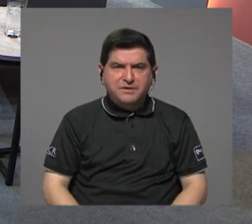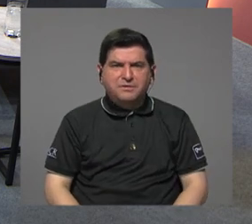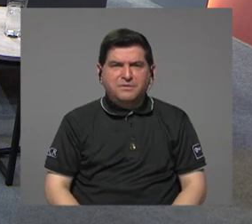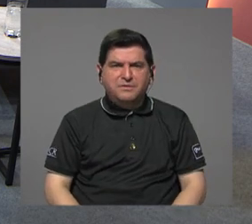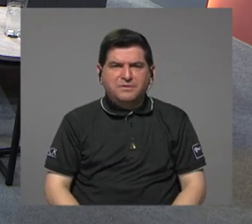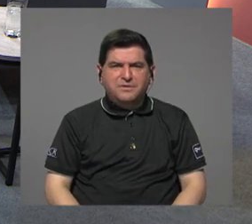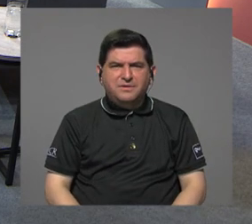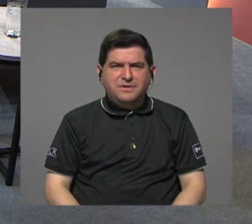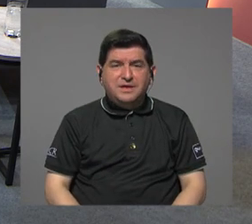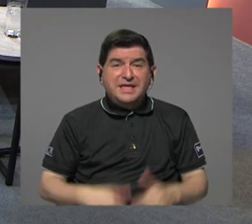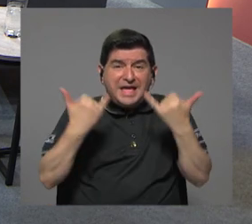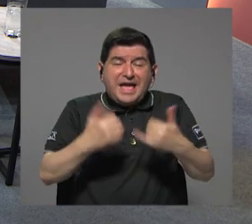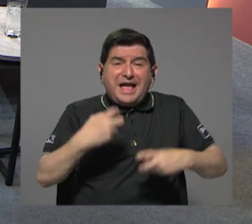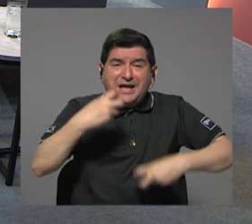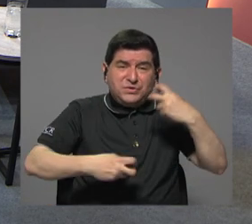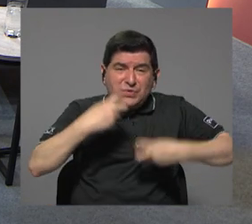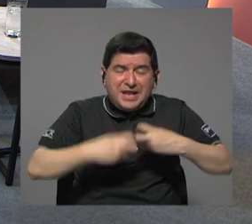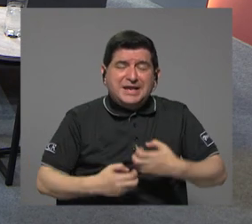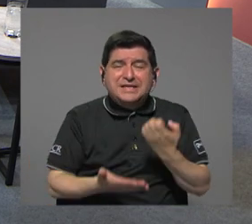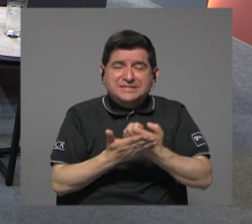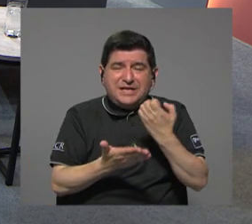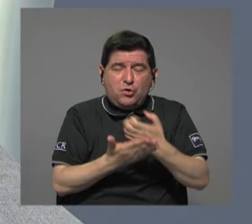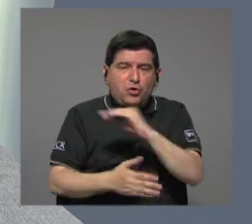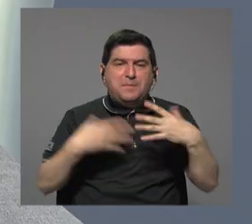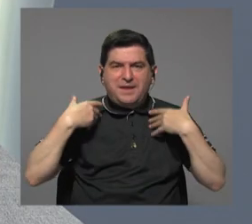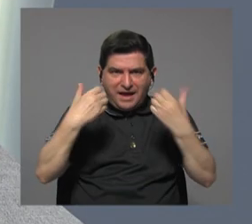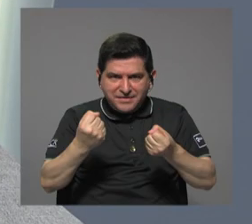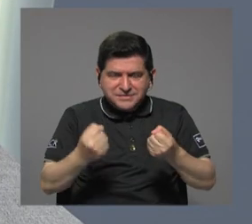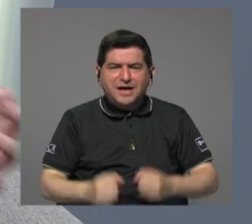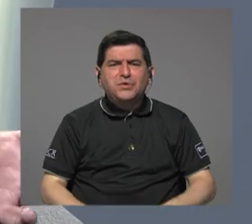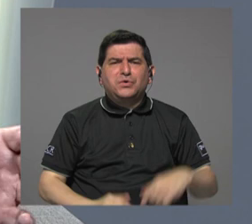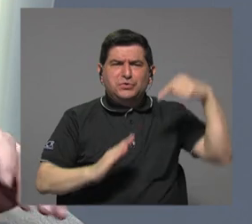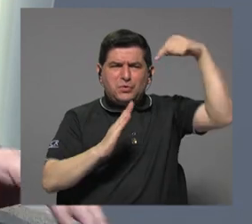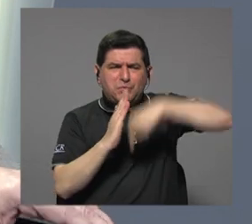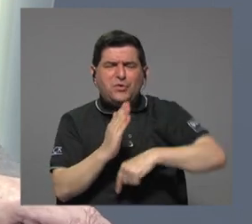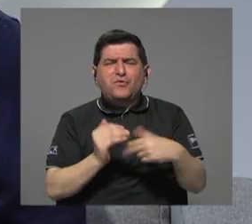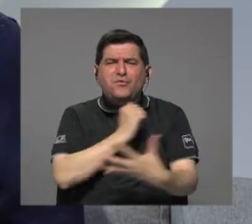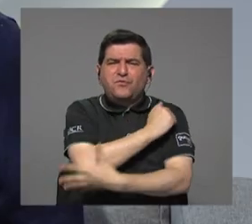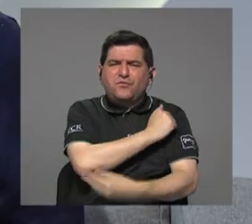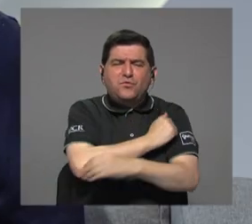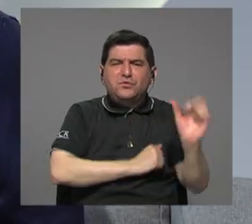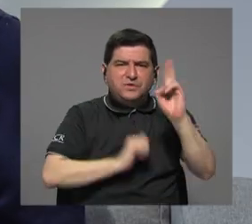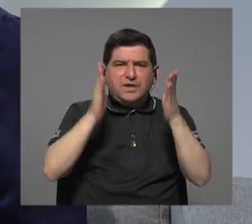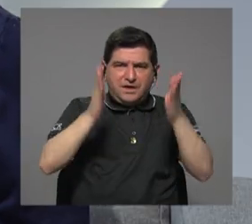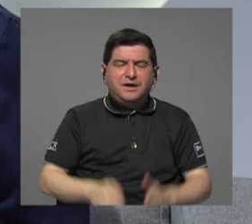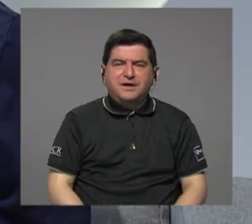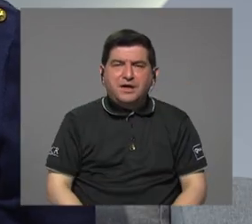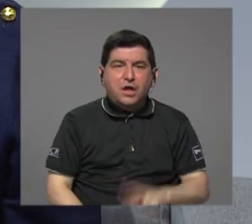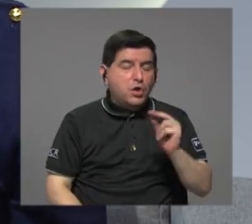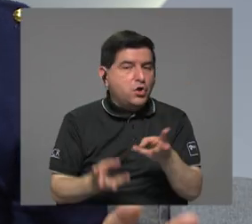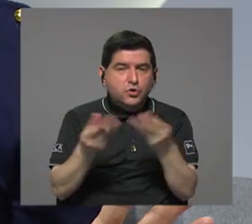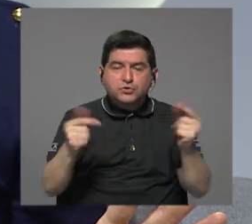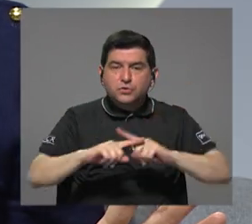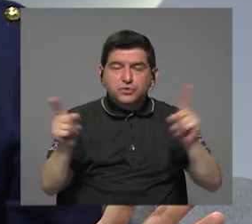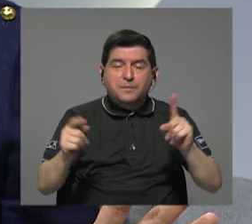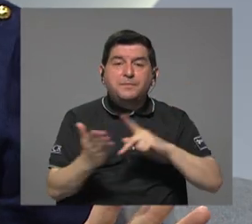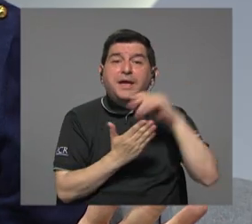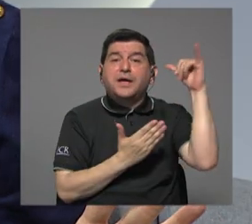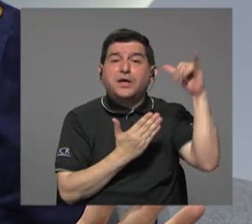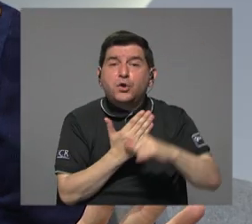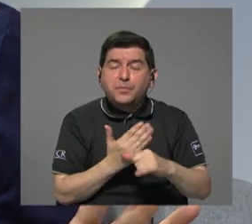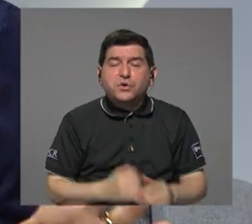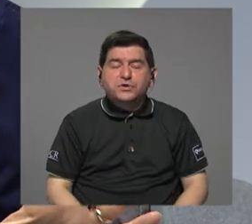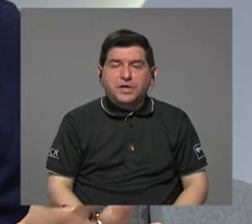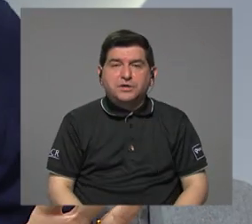viene en medio de la crisis económica y sanitaria que hay en pobreza al estar listo el proyecto para